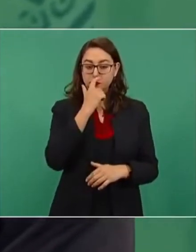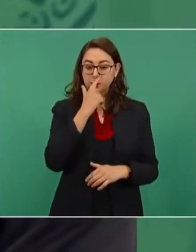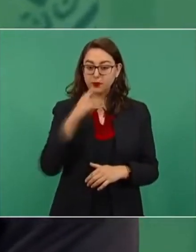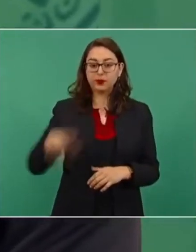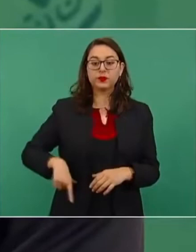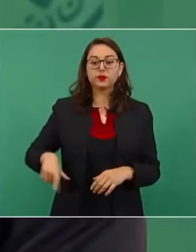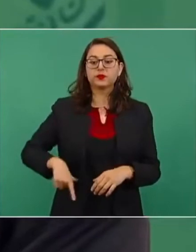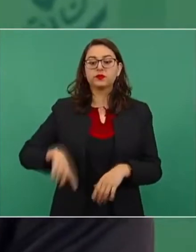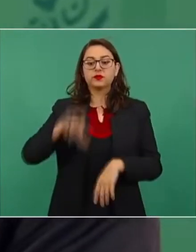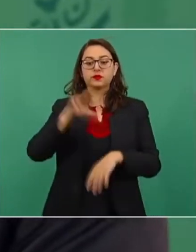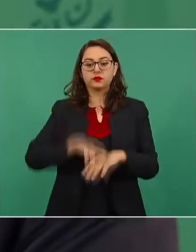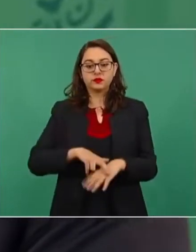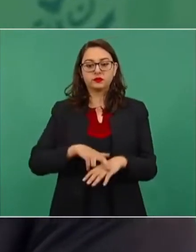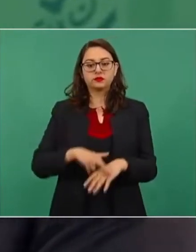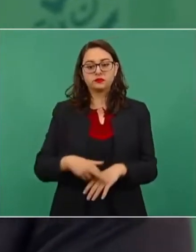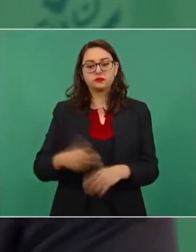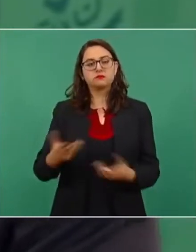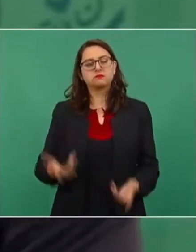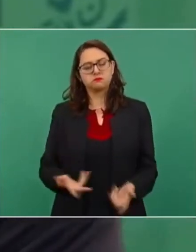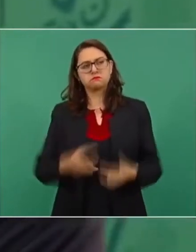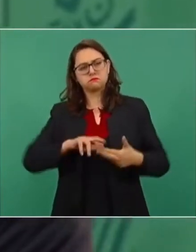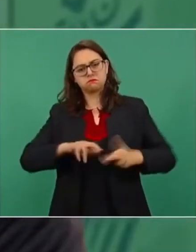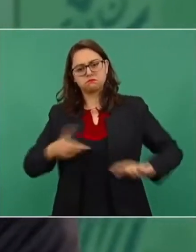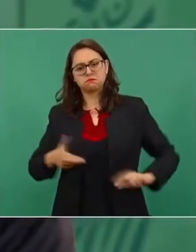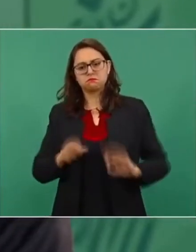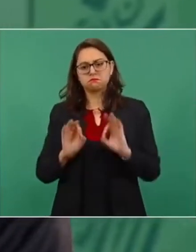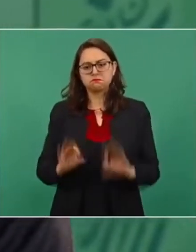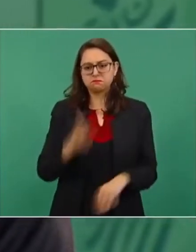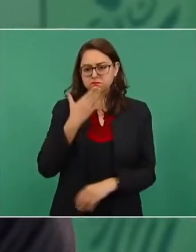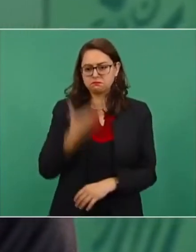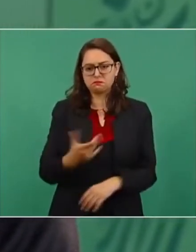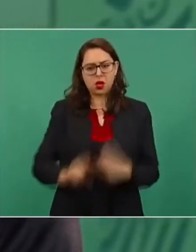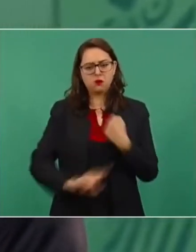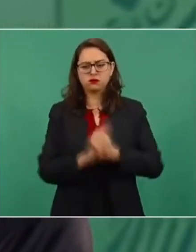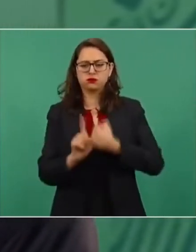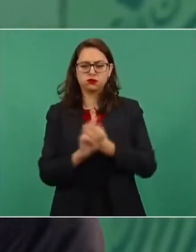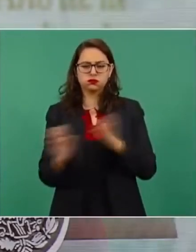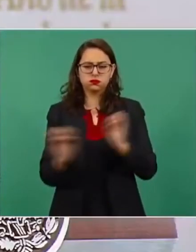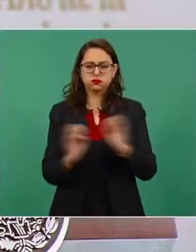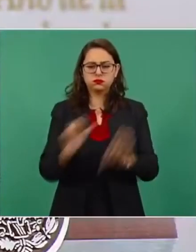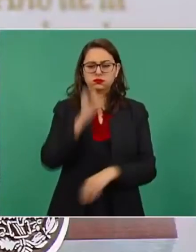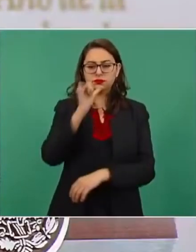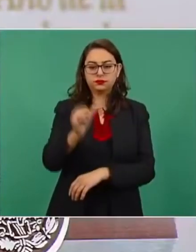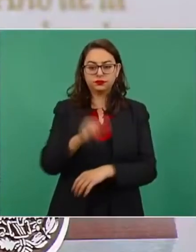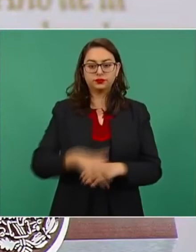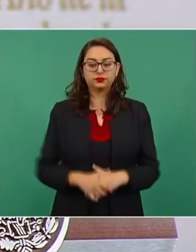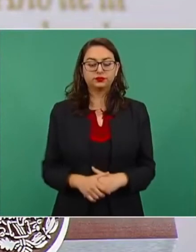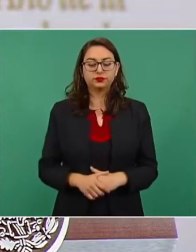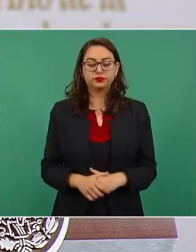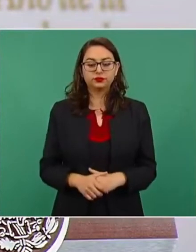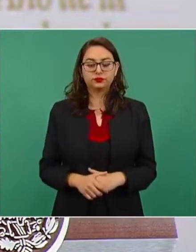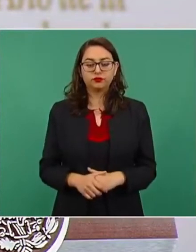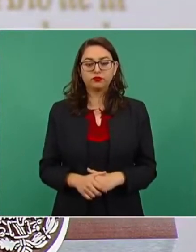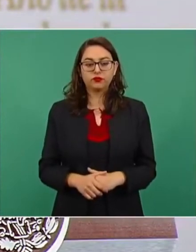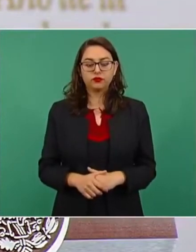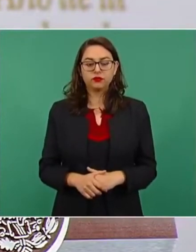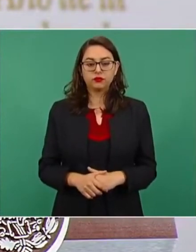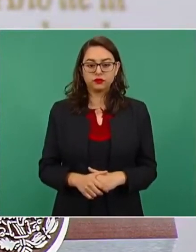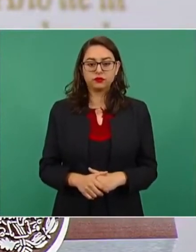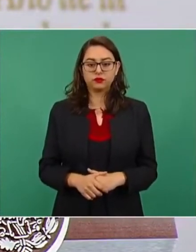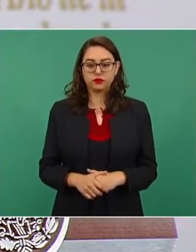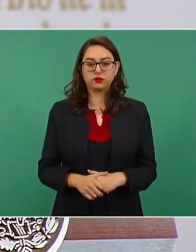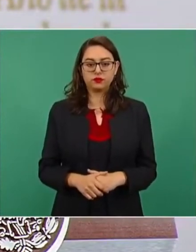el gobernador del Estado de México, de modo que no vamos a tener ningún problema. Y se va a atender